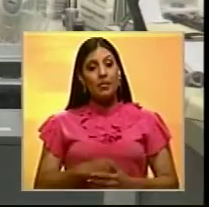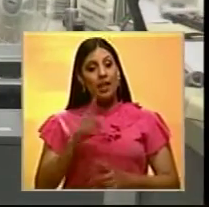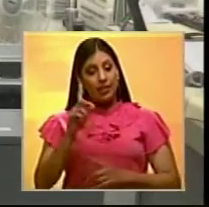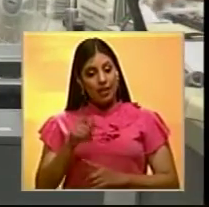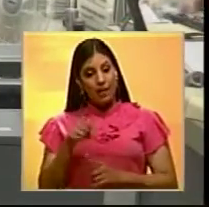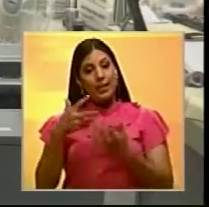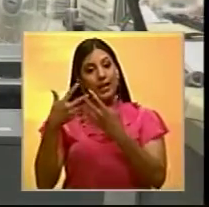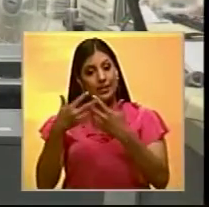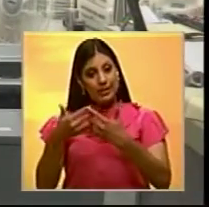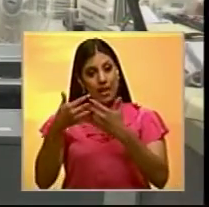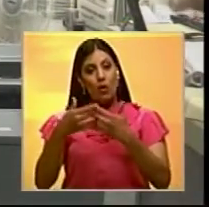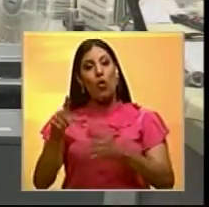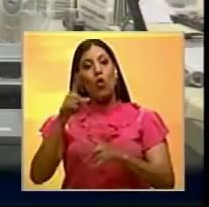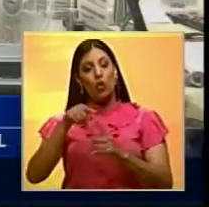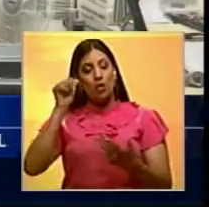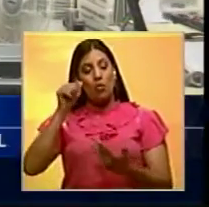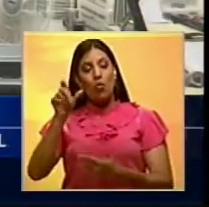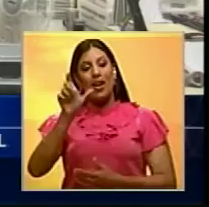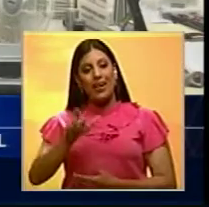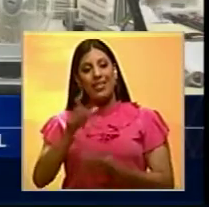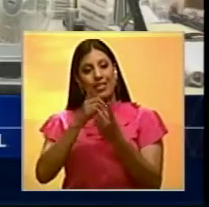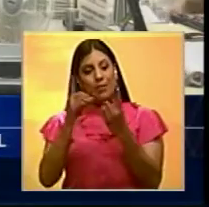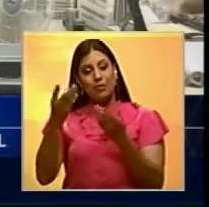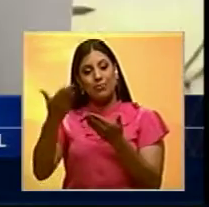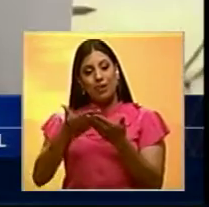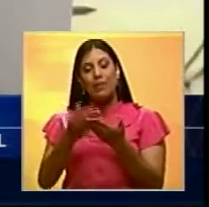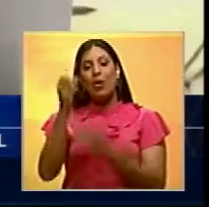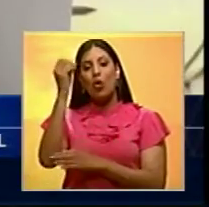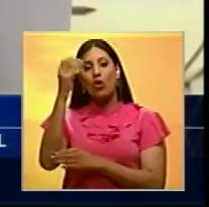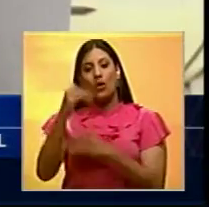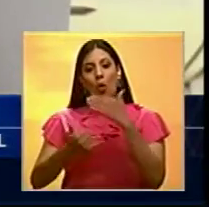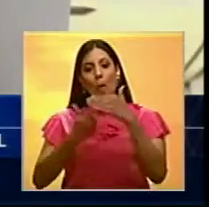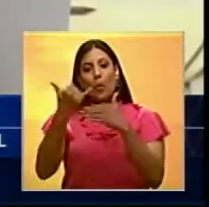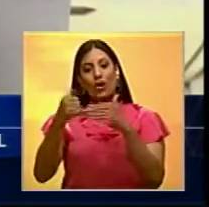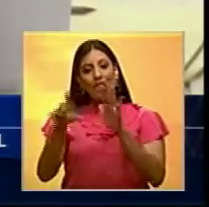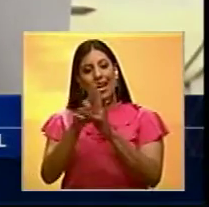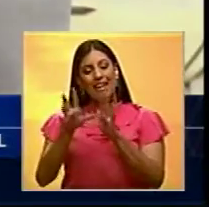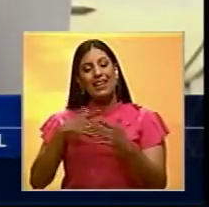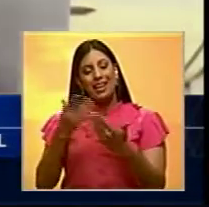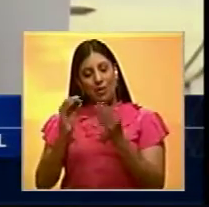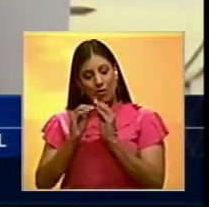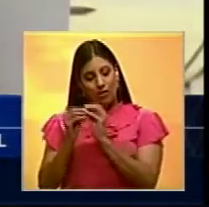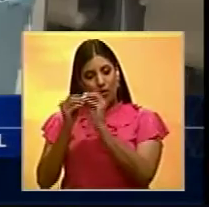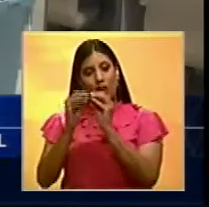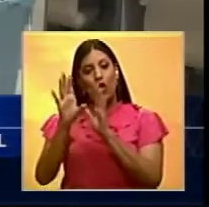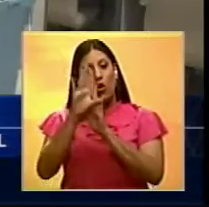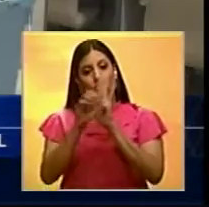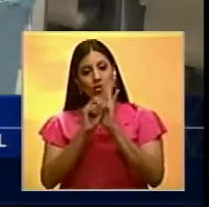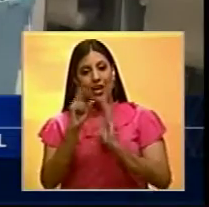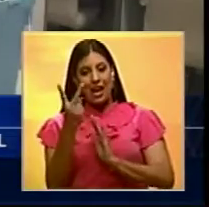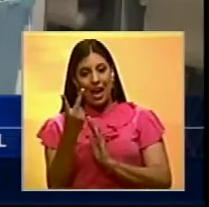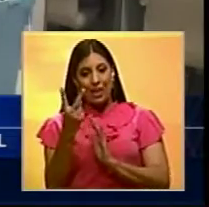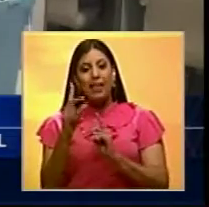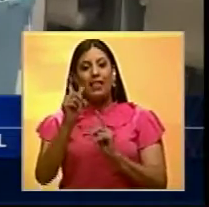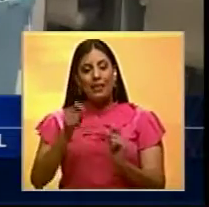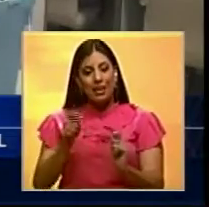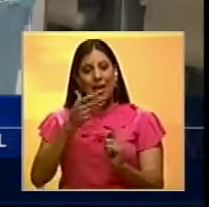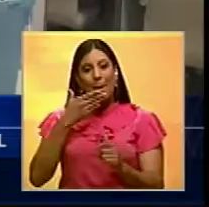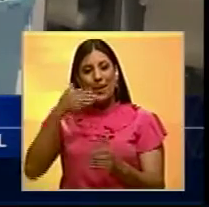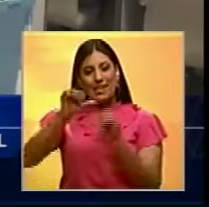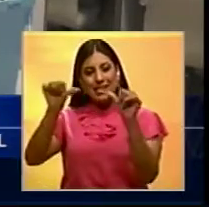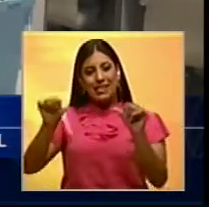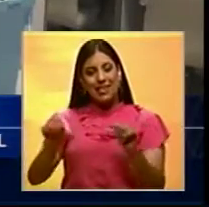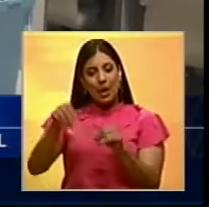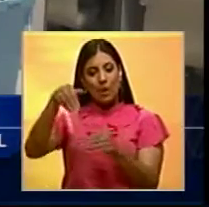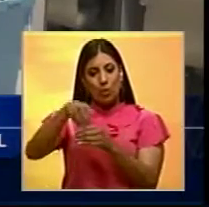También en Estados Unidos, una senadora demócrata introdujo en el Congreso un proyecto de ley para enmendar la Constitución y tratar de modificar el